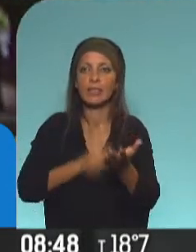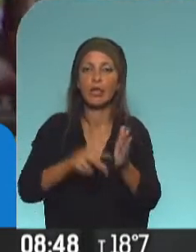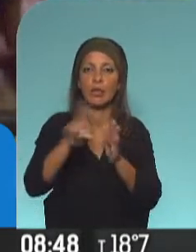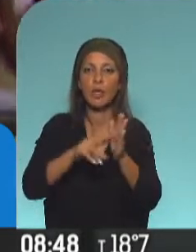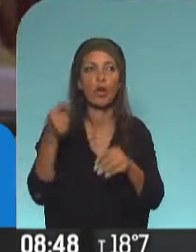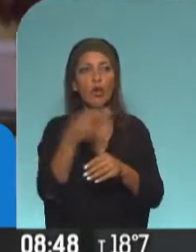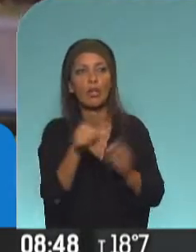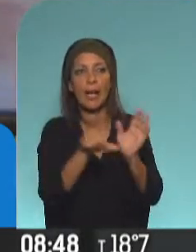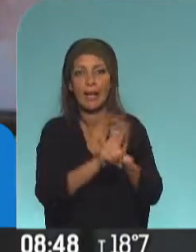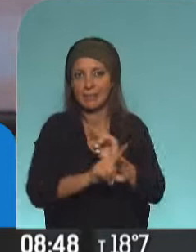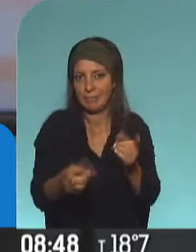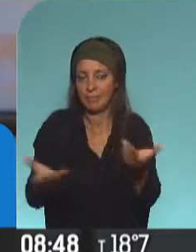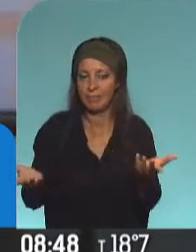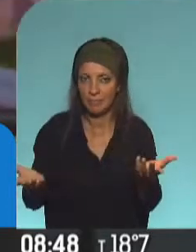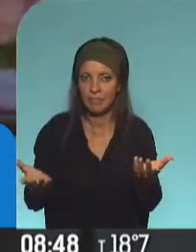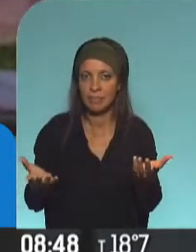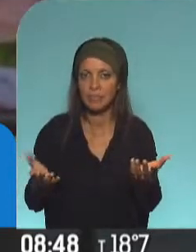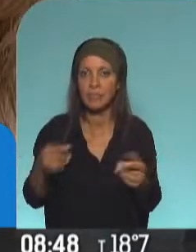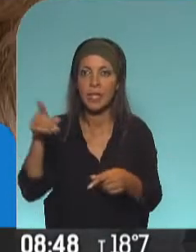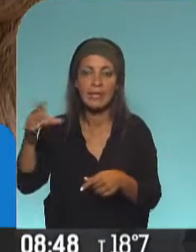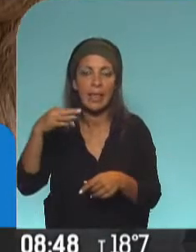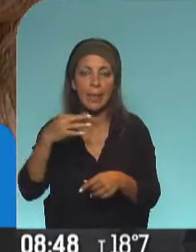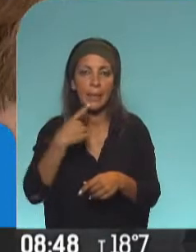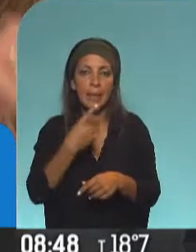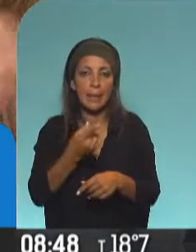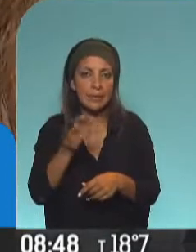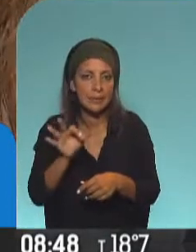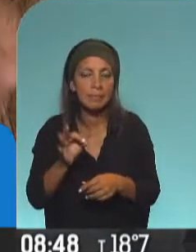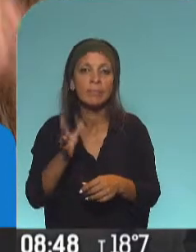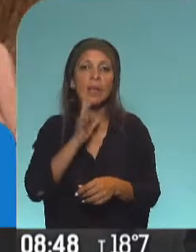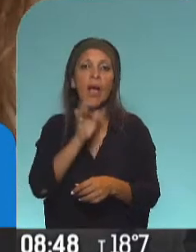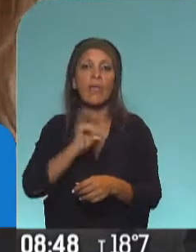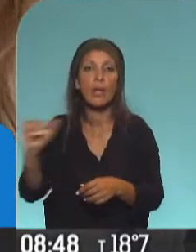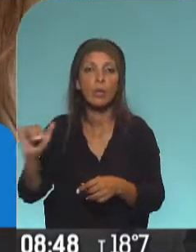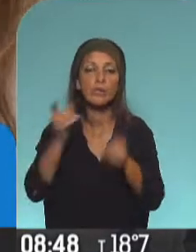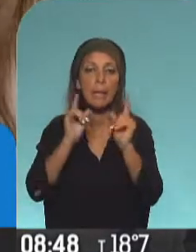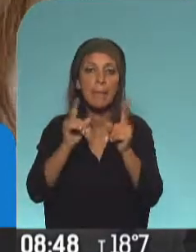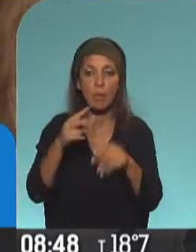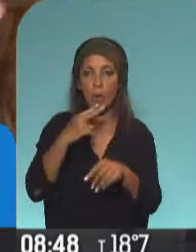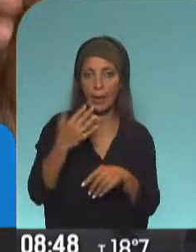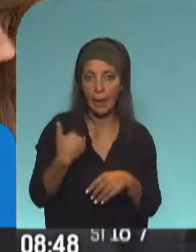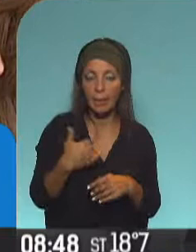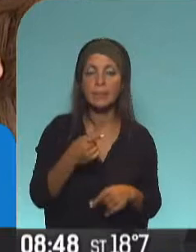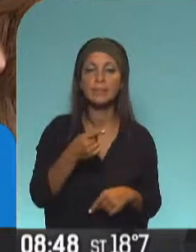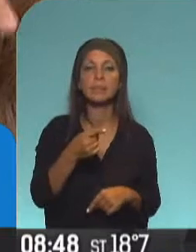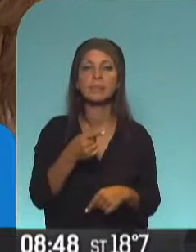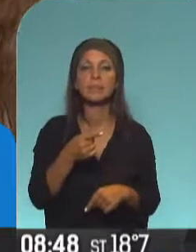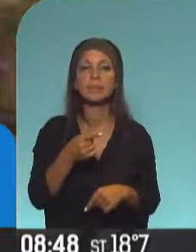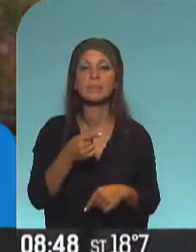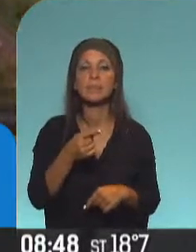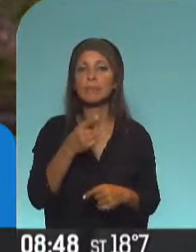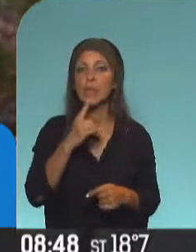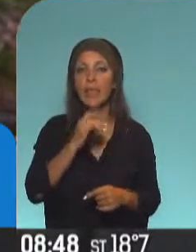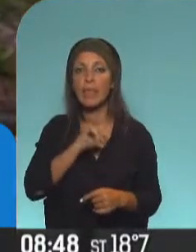a la Constitución. Por lo menos hay que decir que hay una denuncia desde el mismo viernes